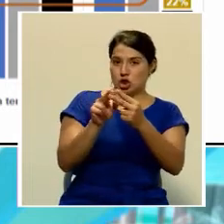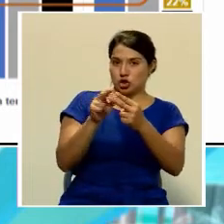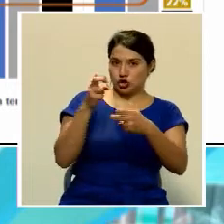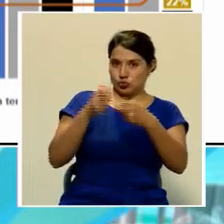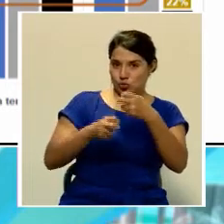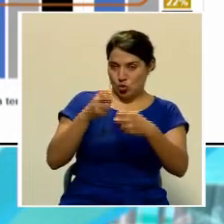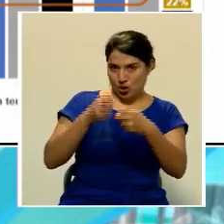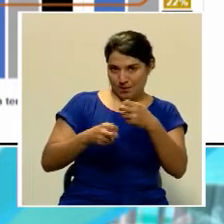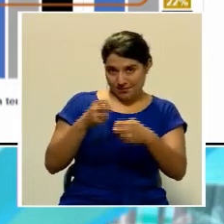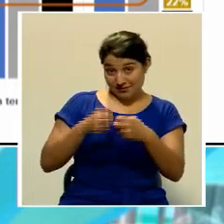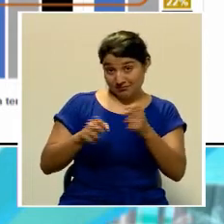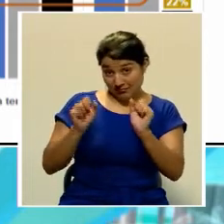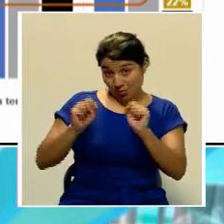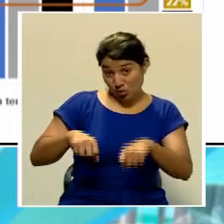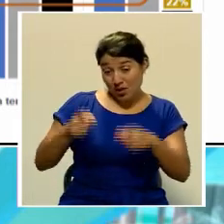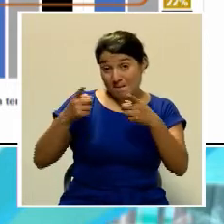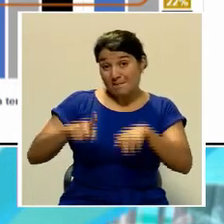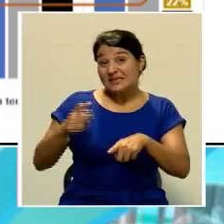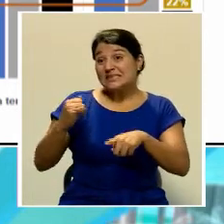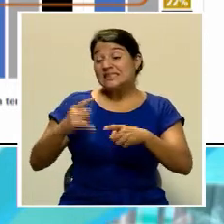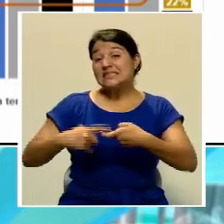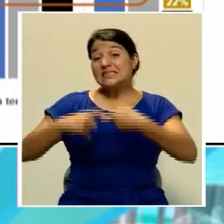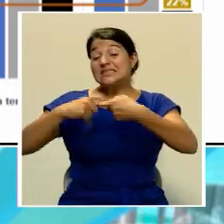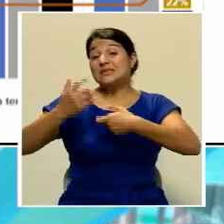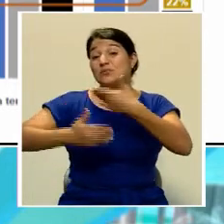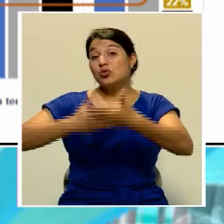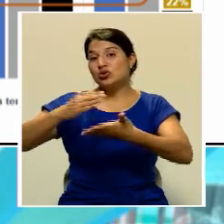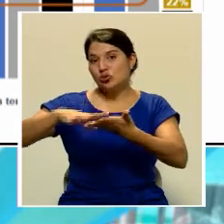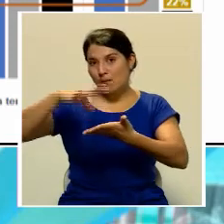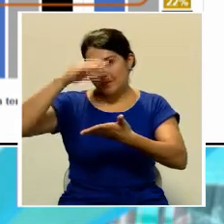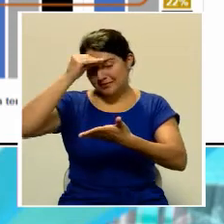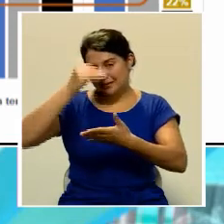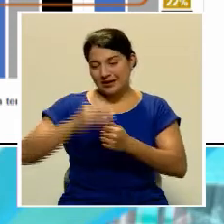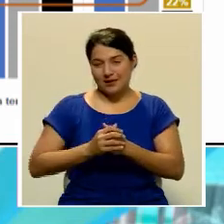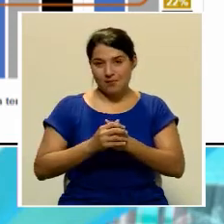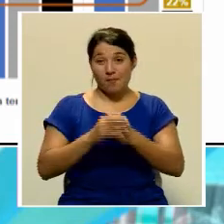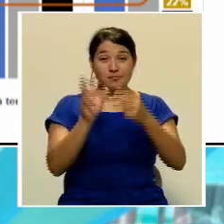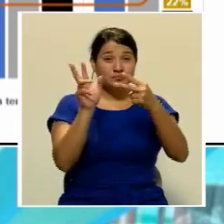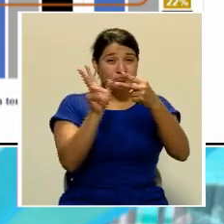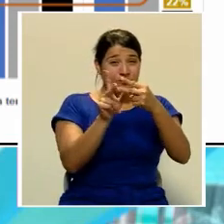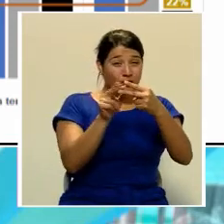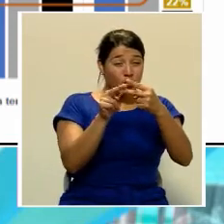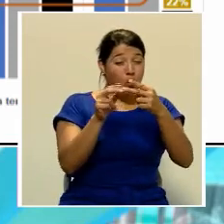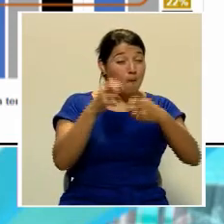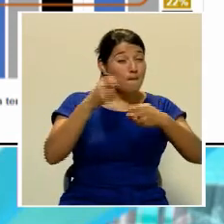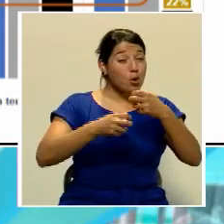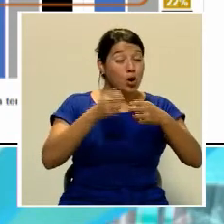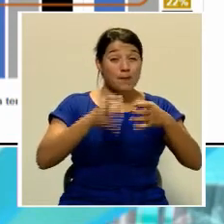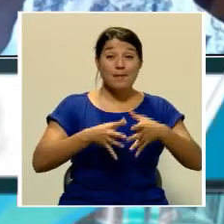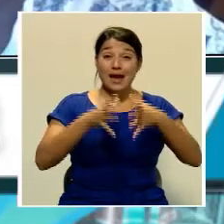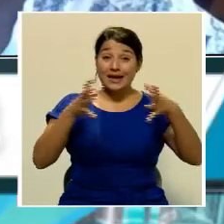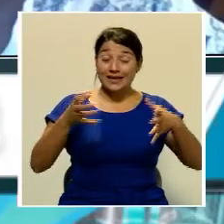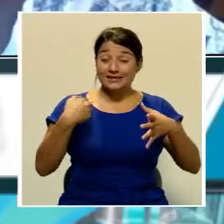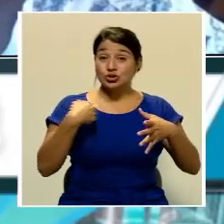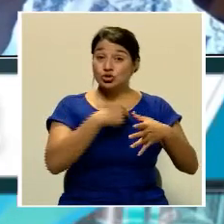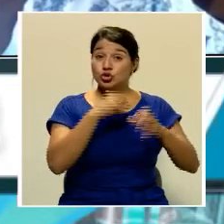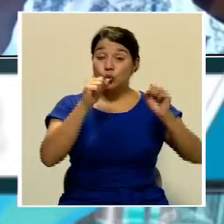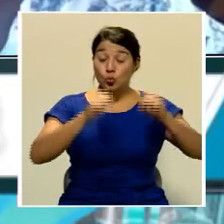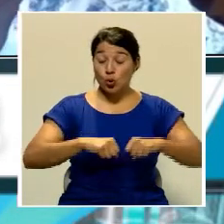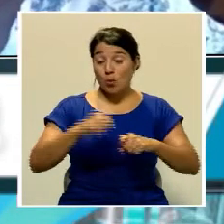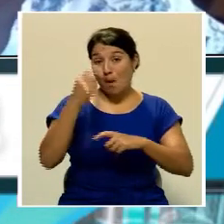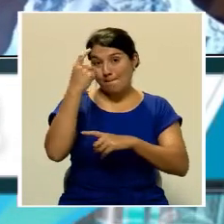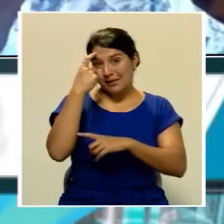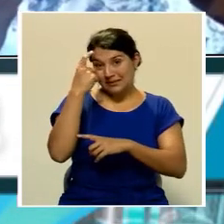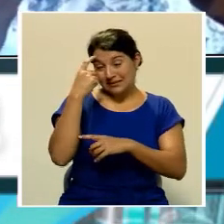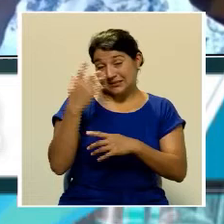se interrumpe el proceso educativo. Los dos grandes problemas que podríamos pensar, ¿verdad?,